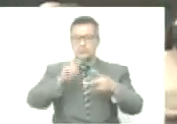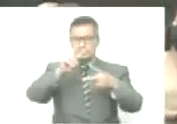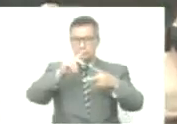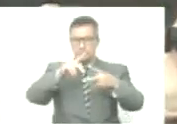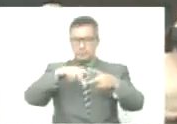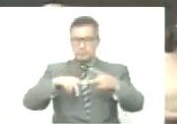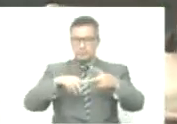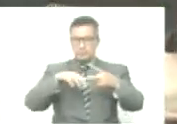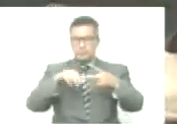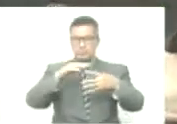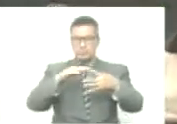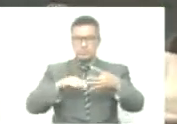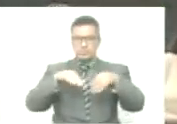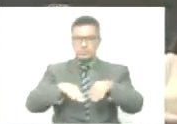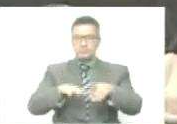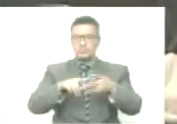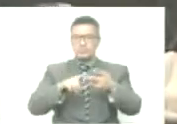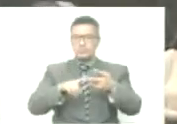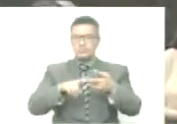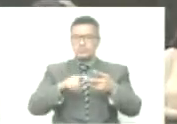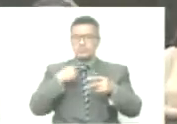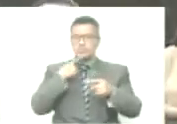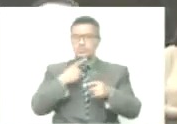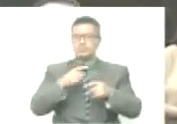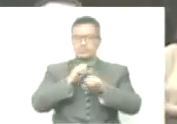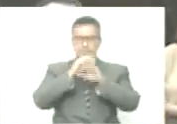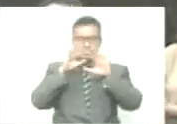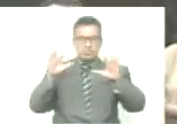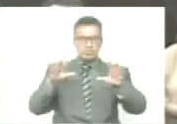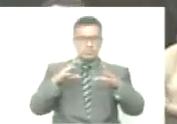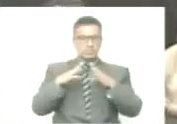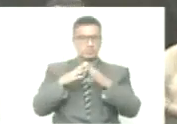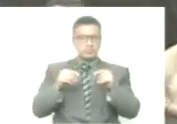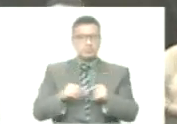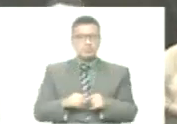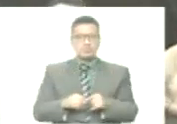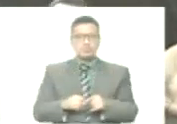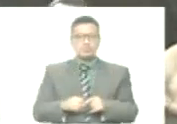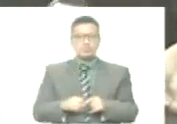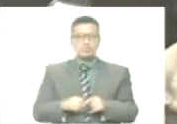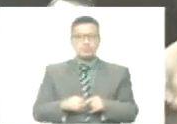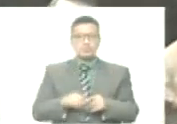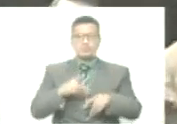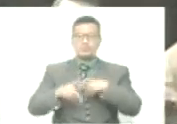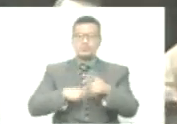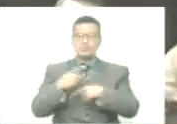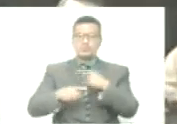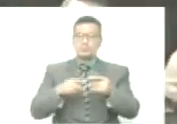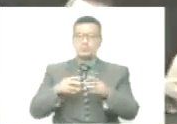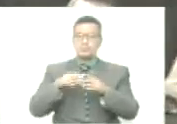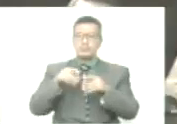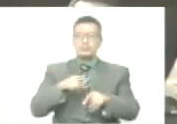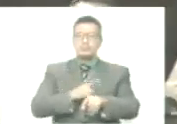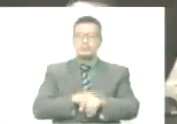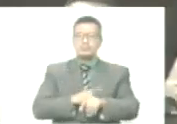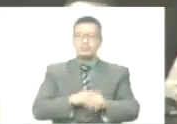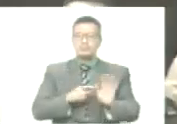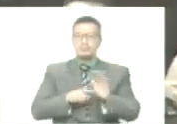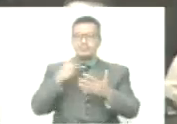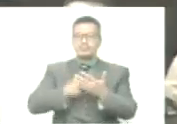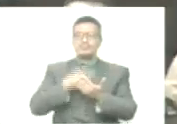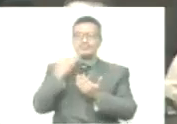se establece claramente lo atinente al desarrollo de la sesión para un